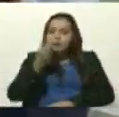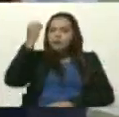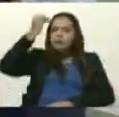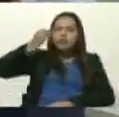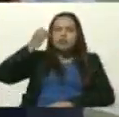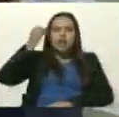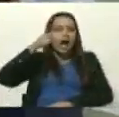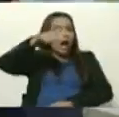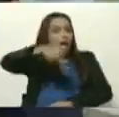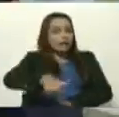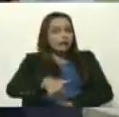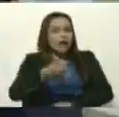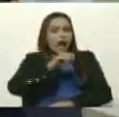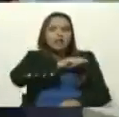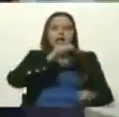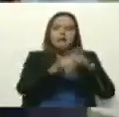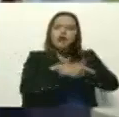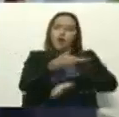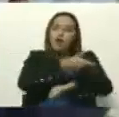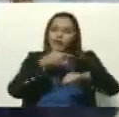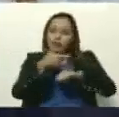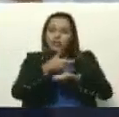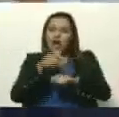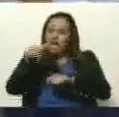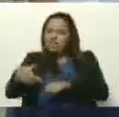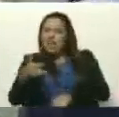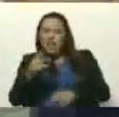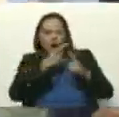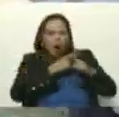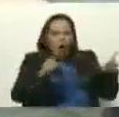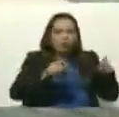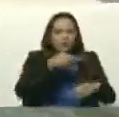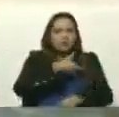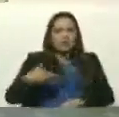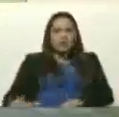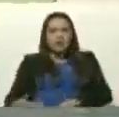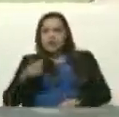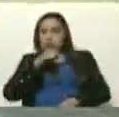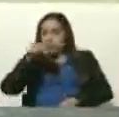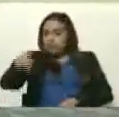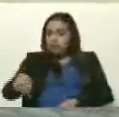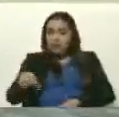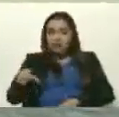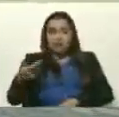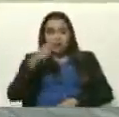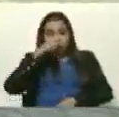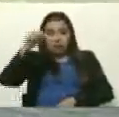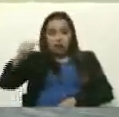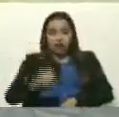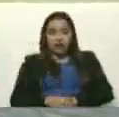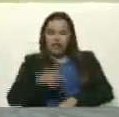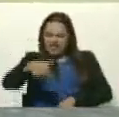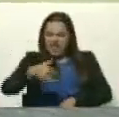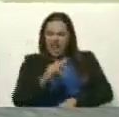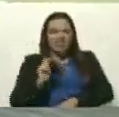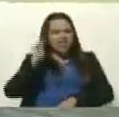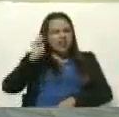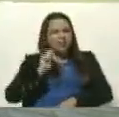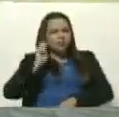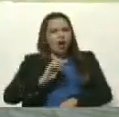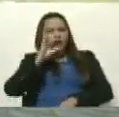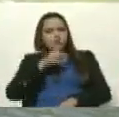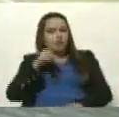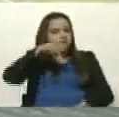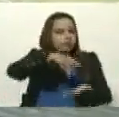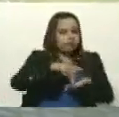aquí se cambió el gobierno que aquí hay otro presidente que no es el que tenemos de aquí estamos unos diputados y diputadas que no son los que